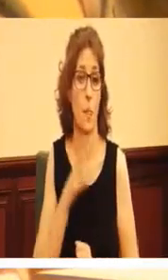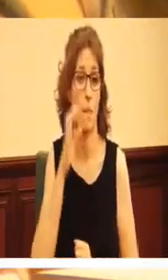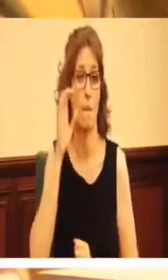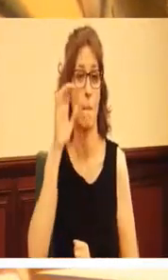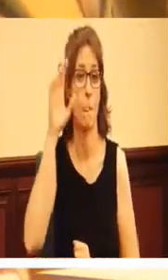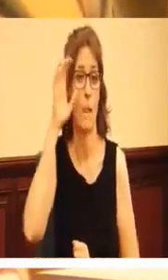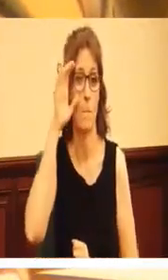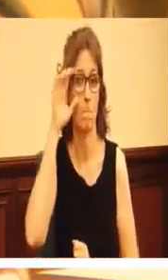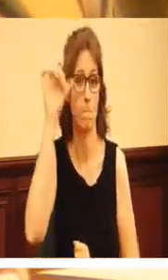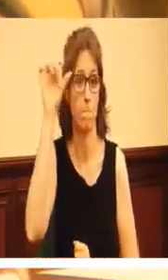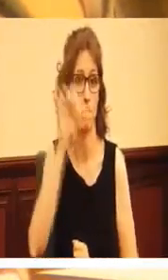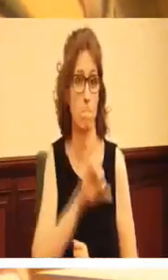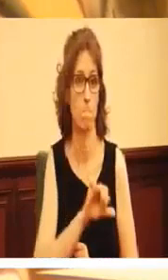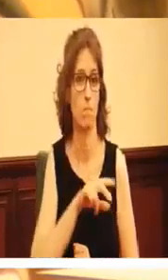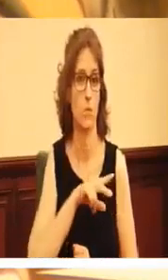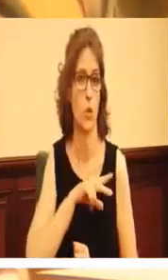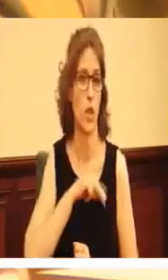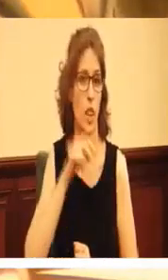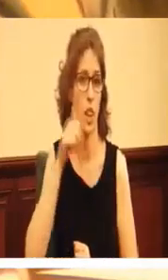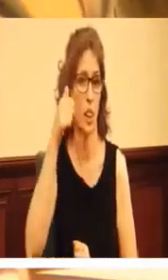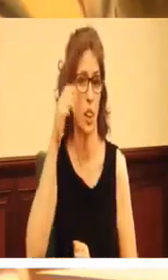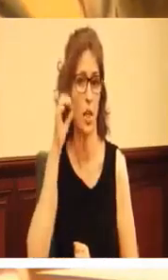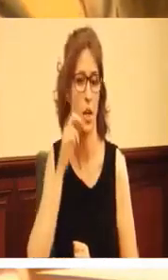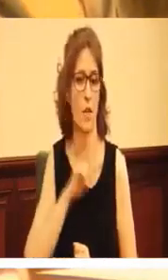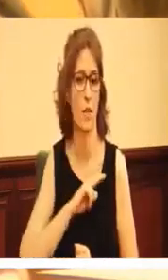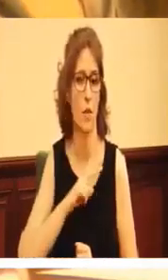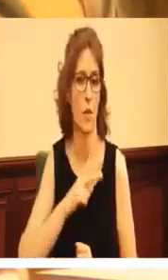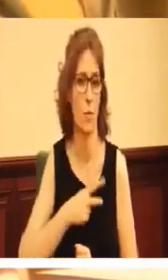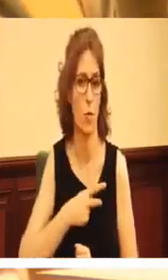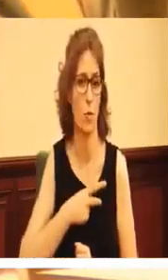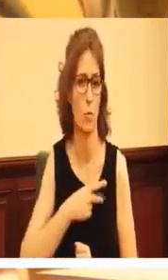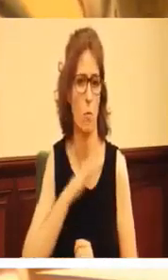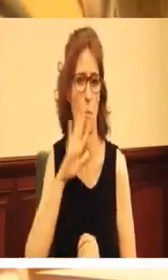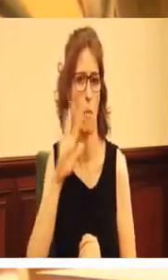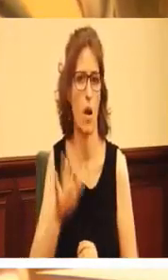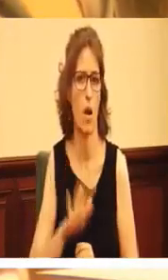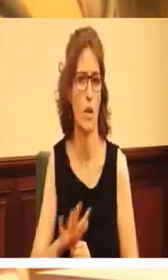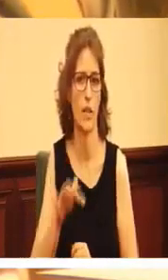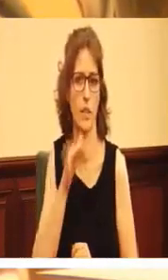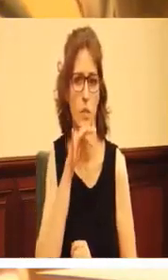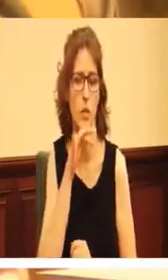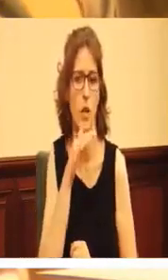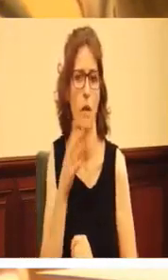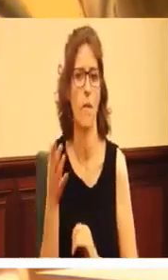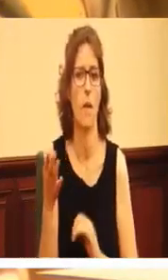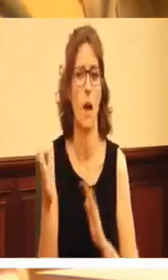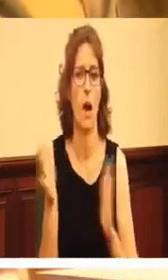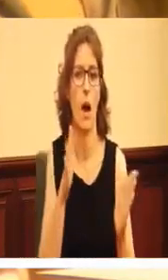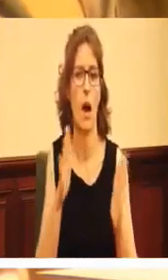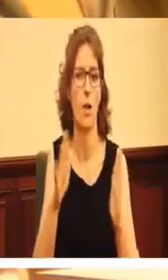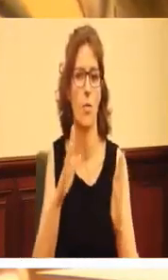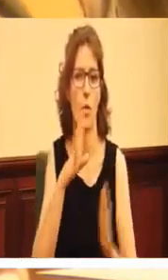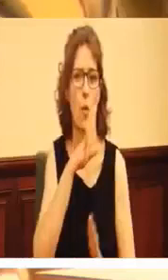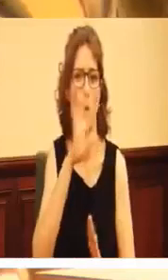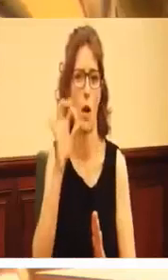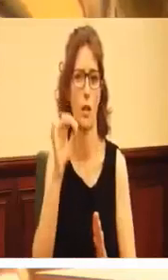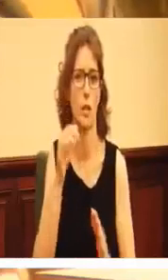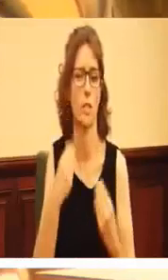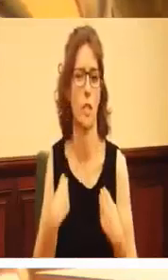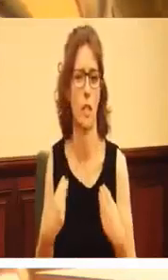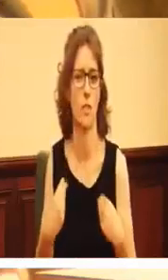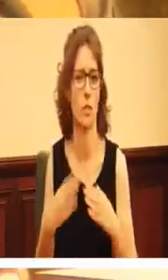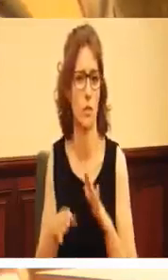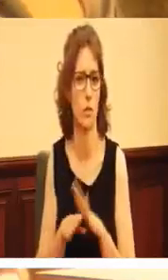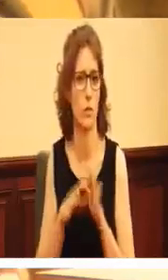señor y señora concejala de Vox, parece que todavía viven ustedes en los años 40 y como no lo ven natural,